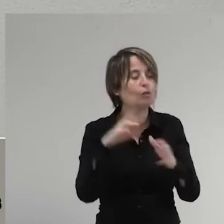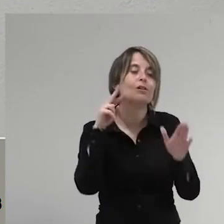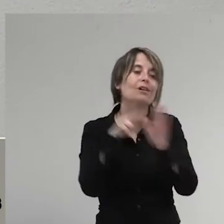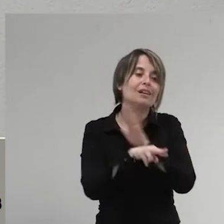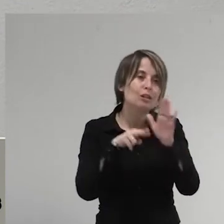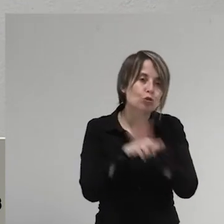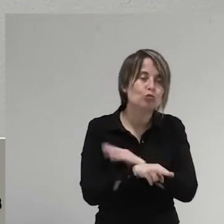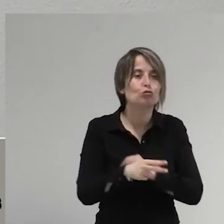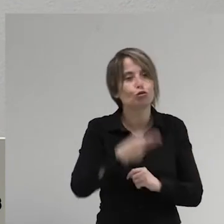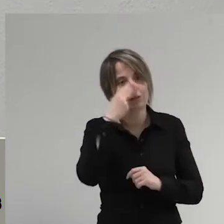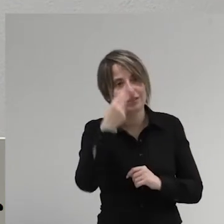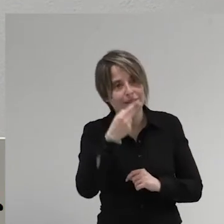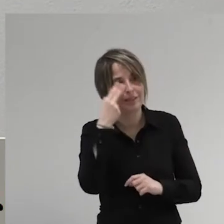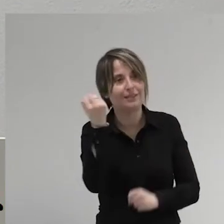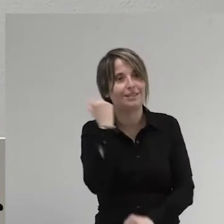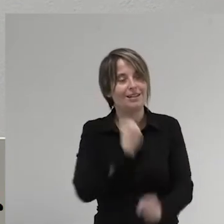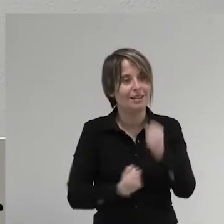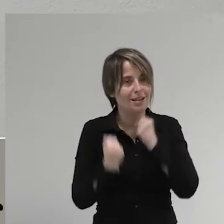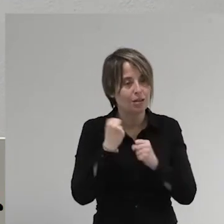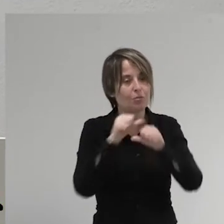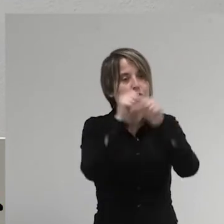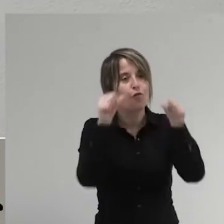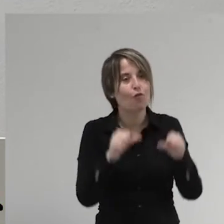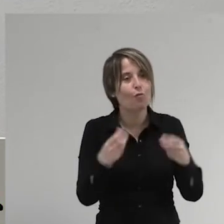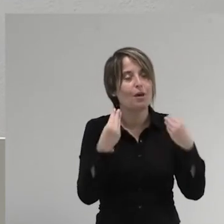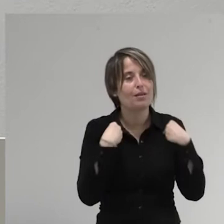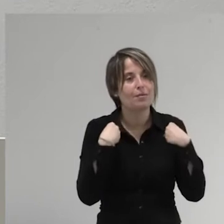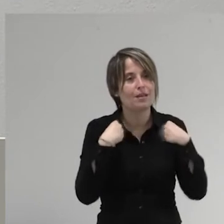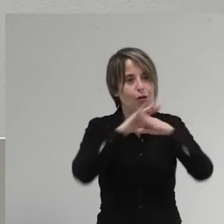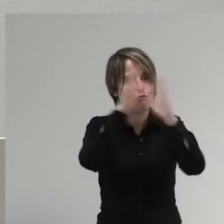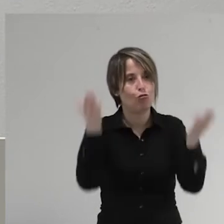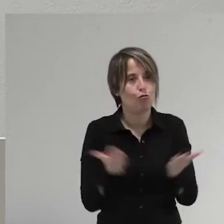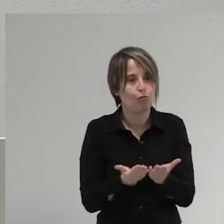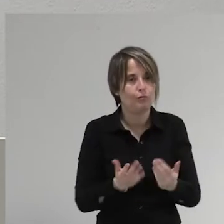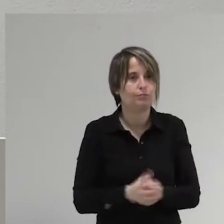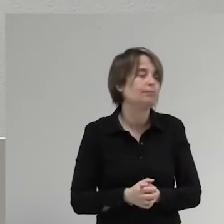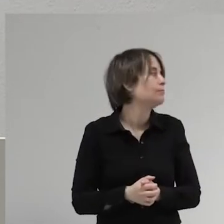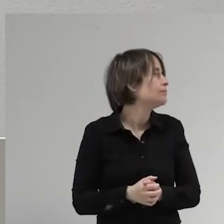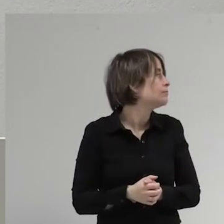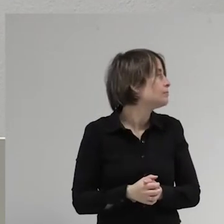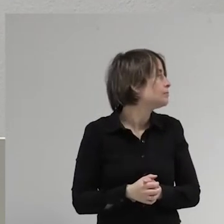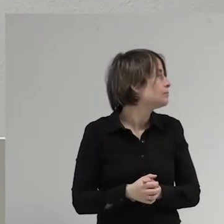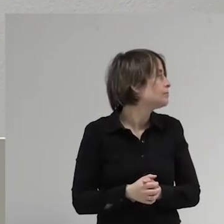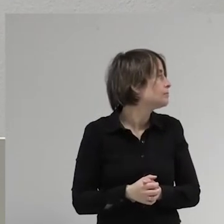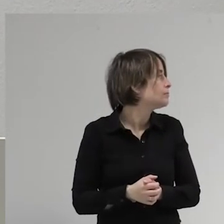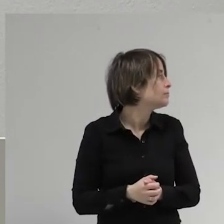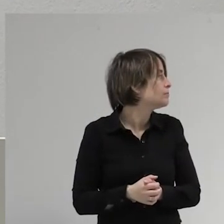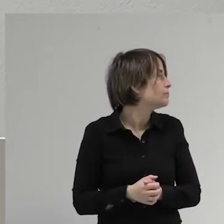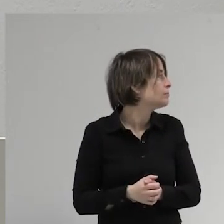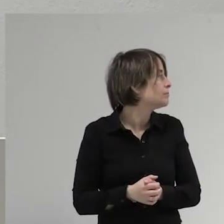e intereses económicos de un modo de vida capitalista global. Y las